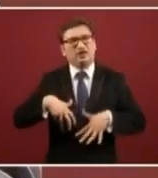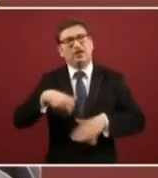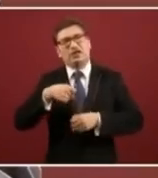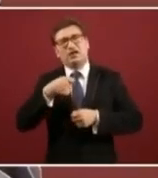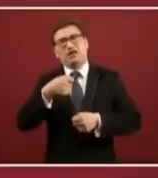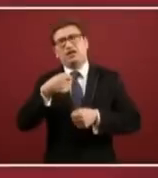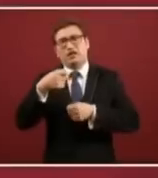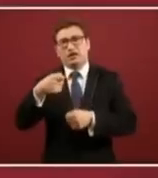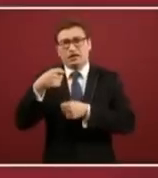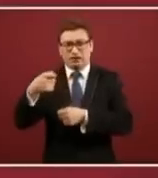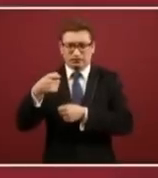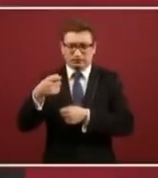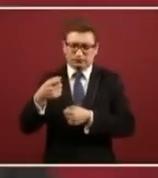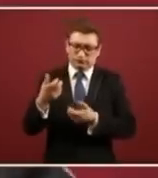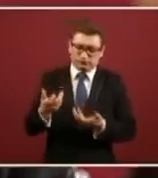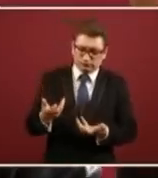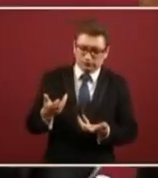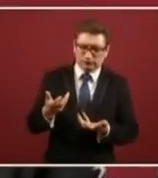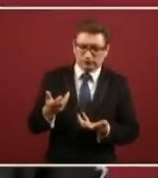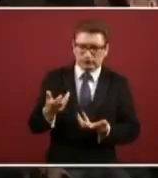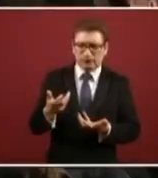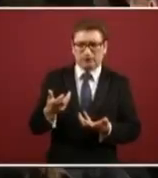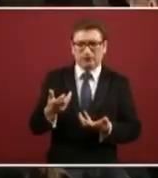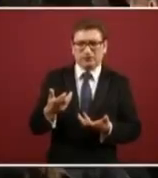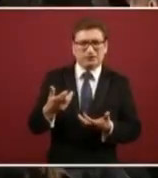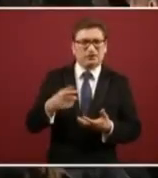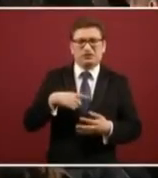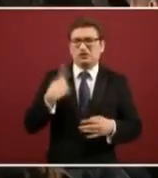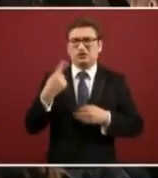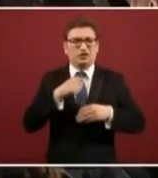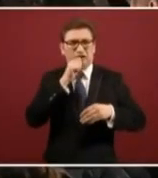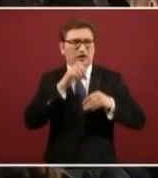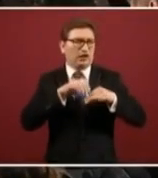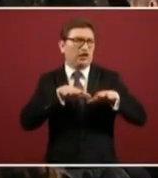la protesta, un escándalo, ¿no?